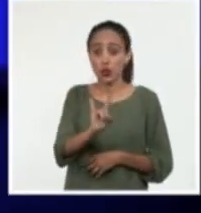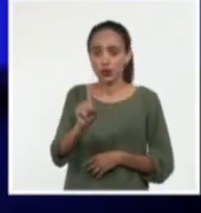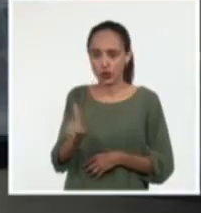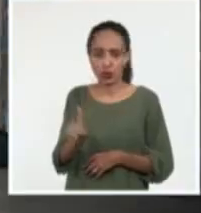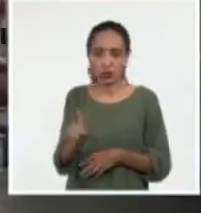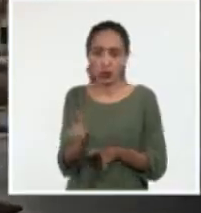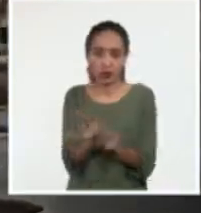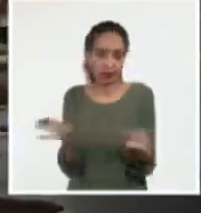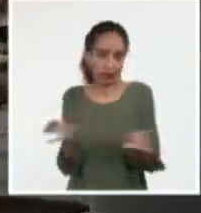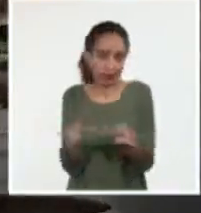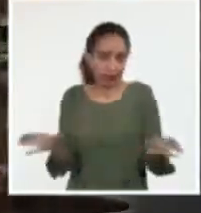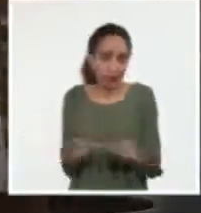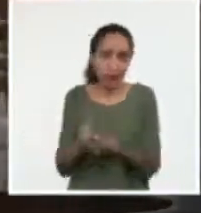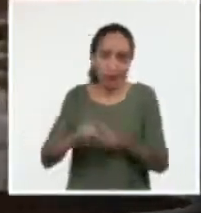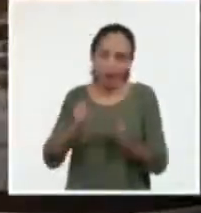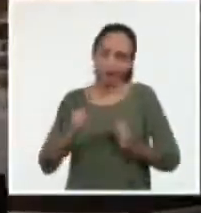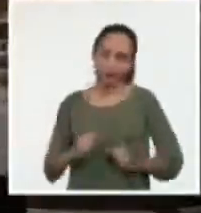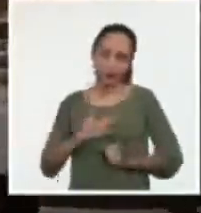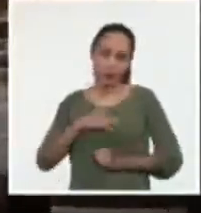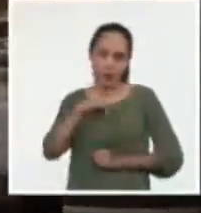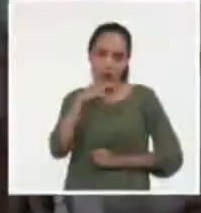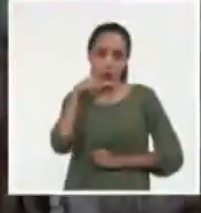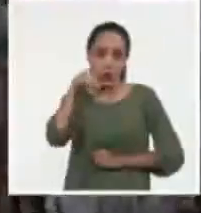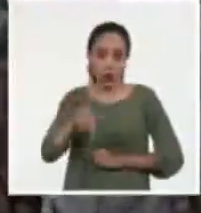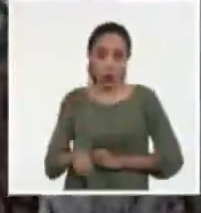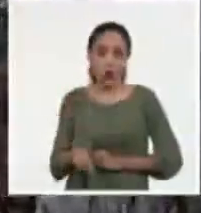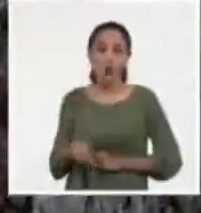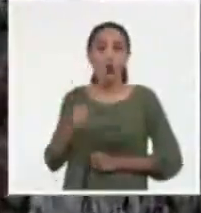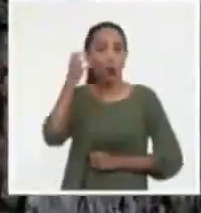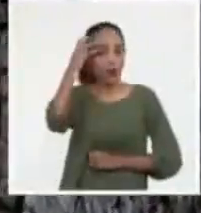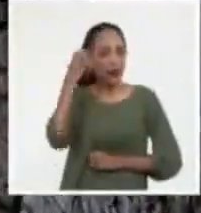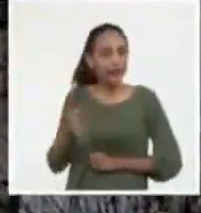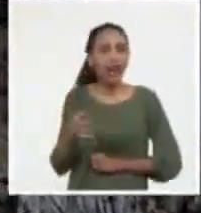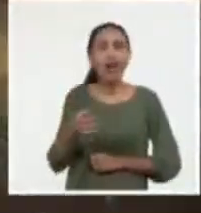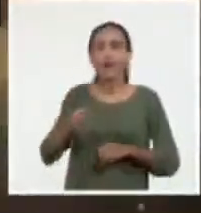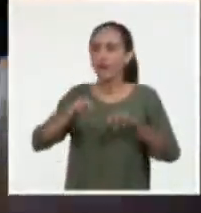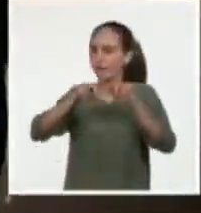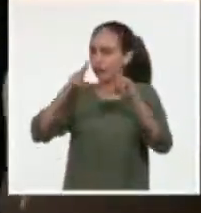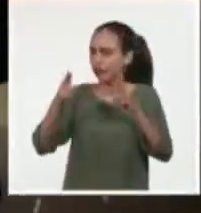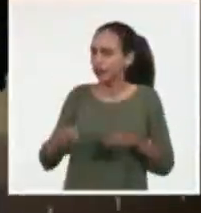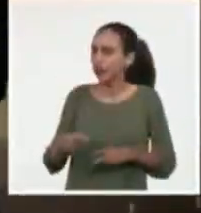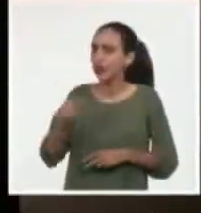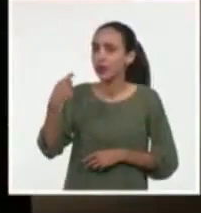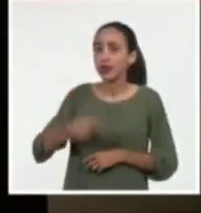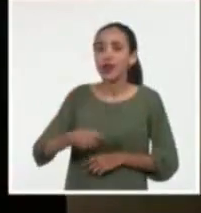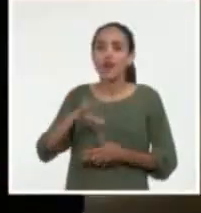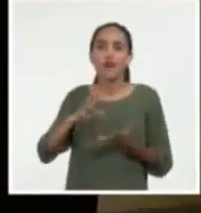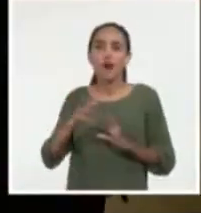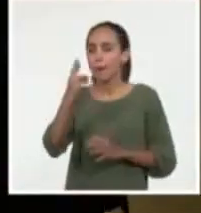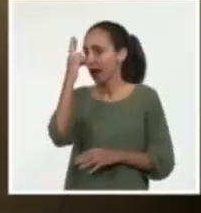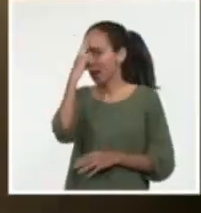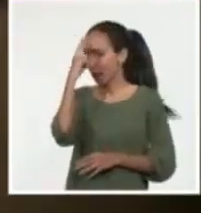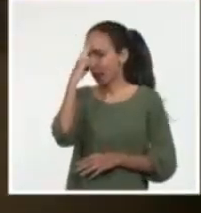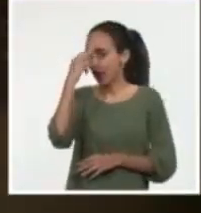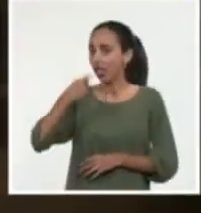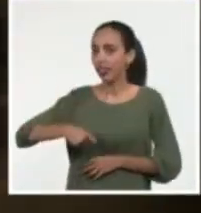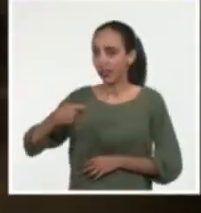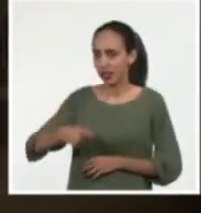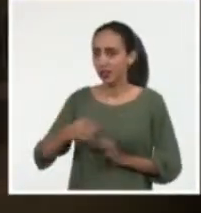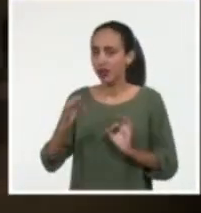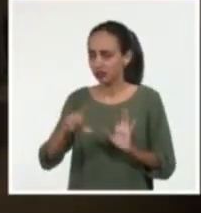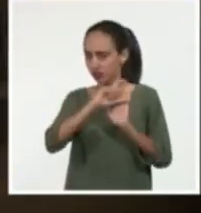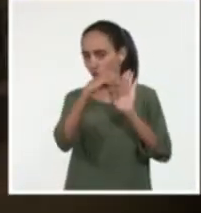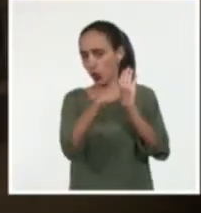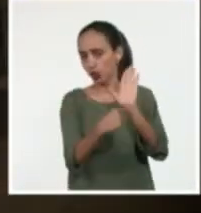1991. Hoy es un Estado federativo de derecho con forma republicana de gobierno según su